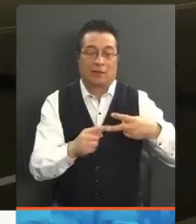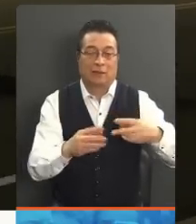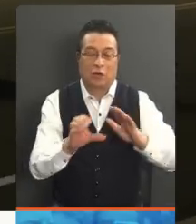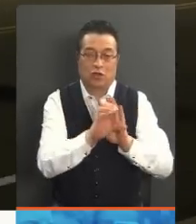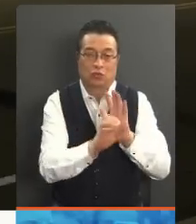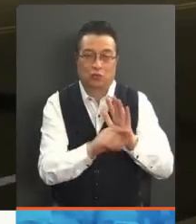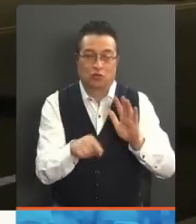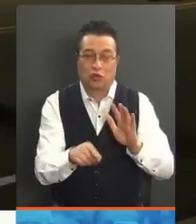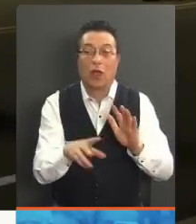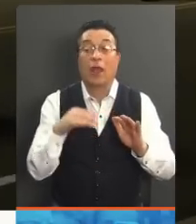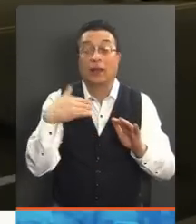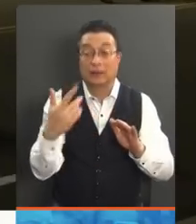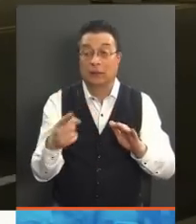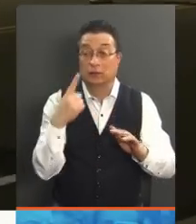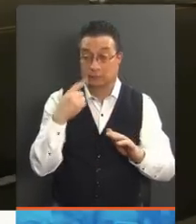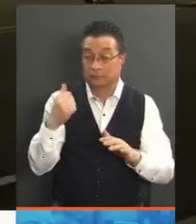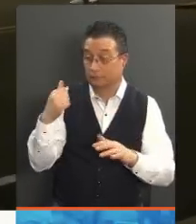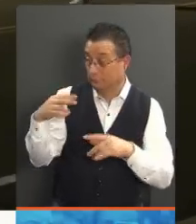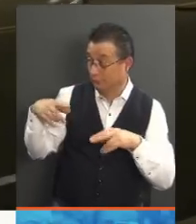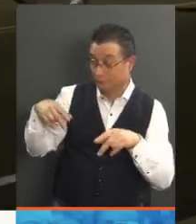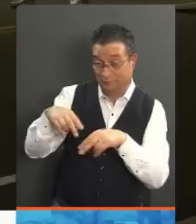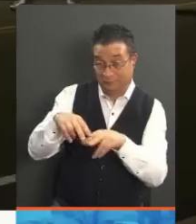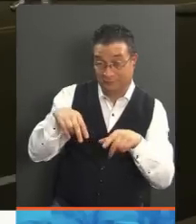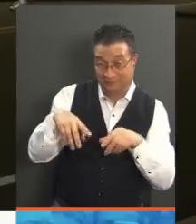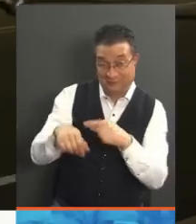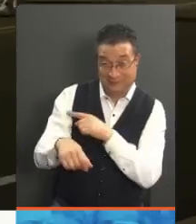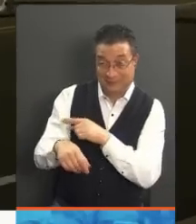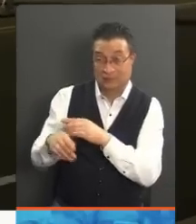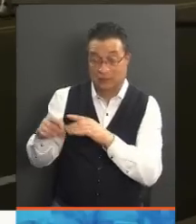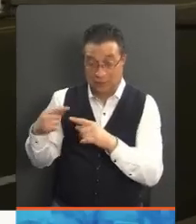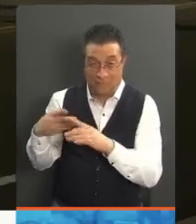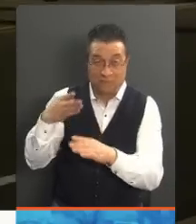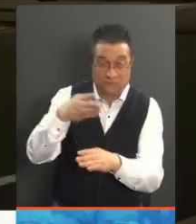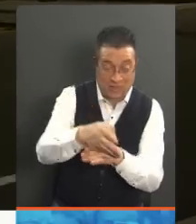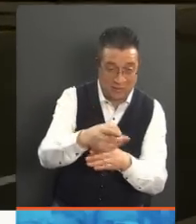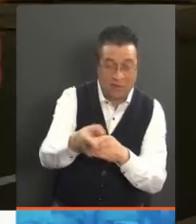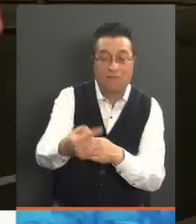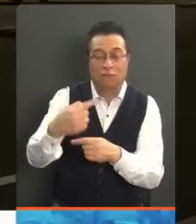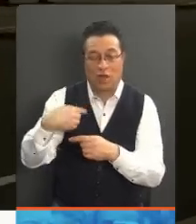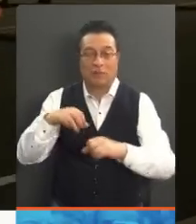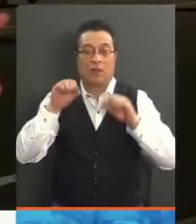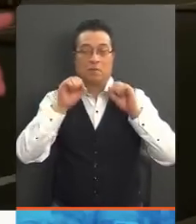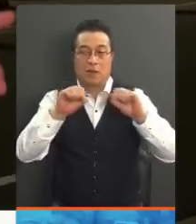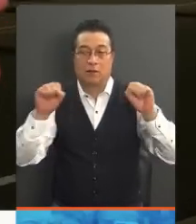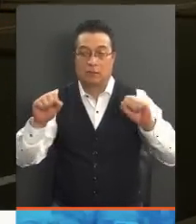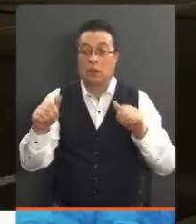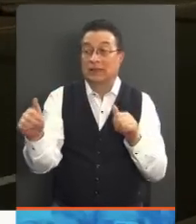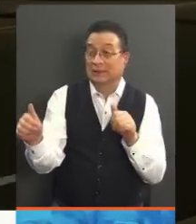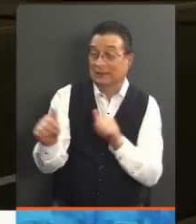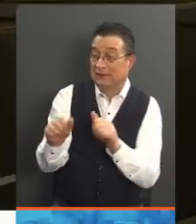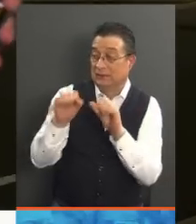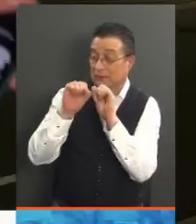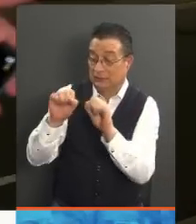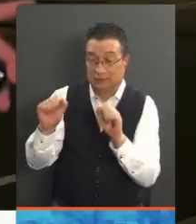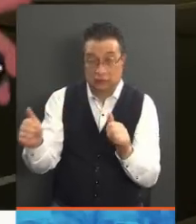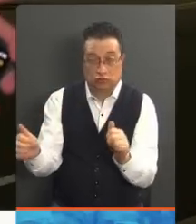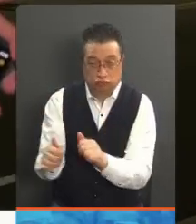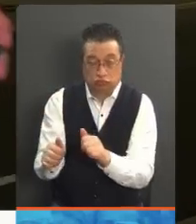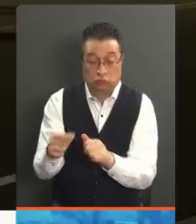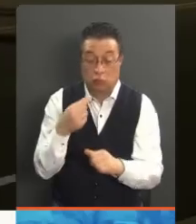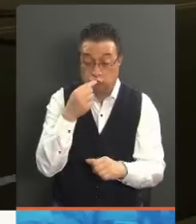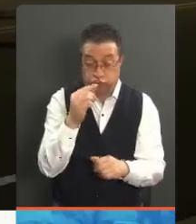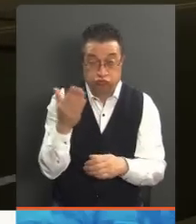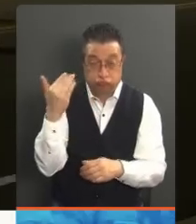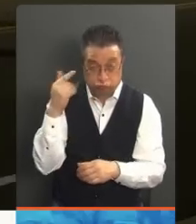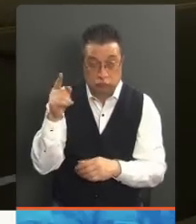ven a pasar a mi espalda son las personas que van y regresan a la manifestación. Está muy cerca la manifestación. Hace pocos segundos